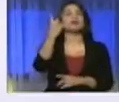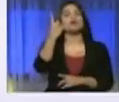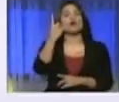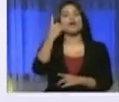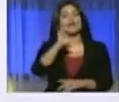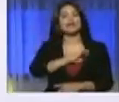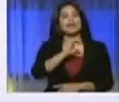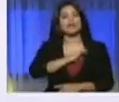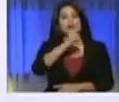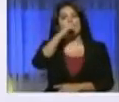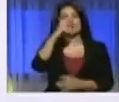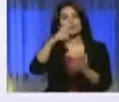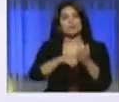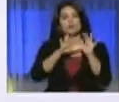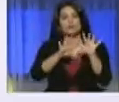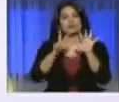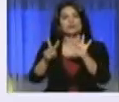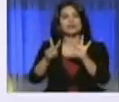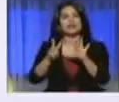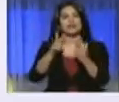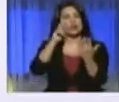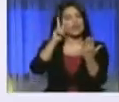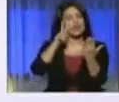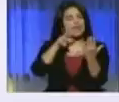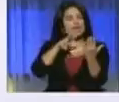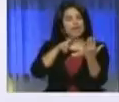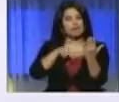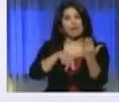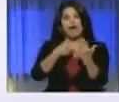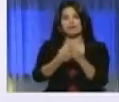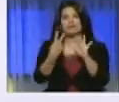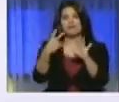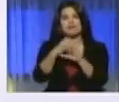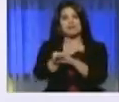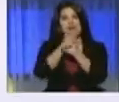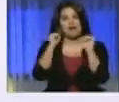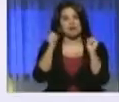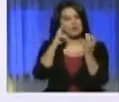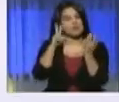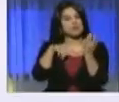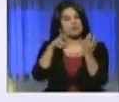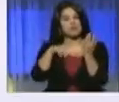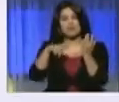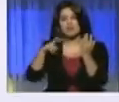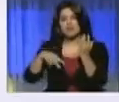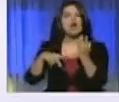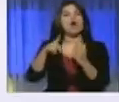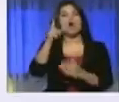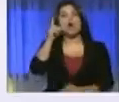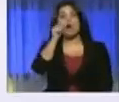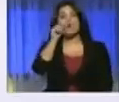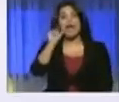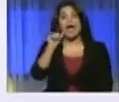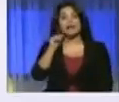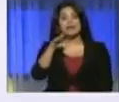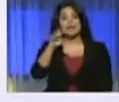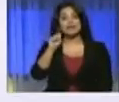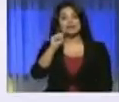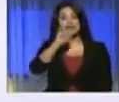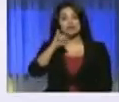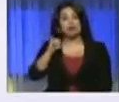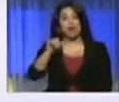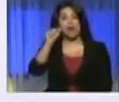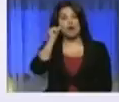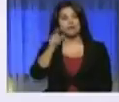yo, 7, 8 de la mañana terminando el libro. De Aquiles Nazoa, nuestro gran Aquiles Nazoa.